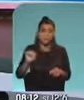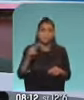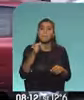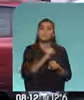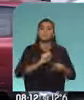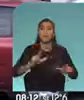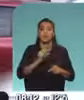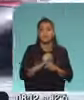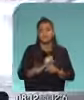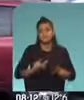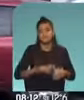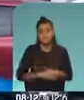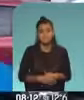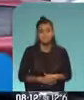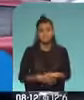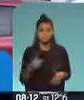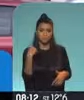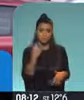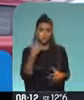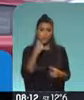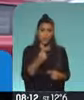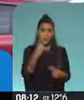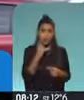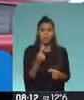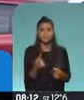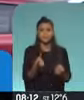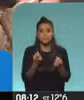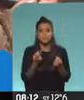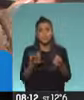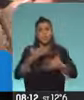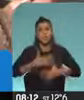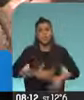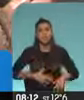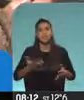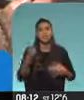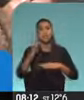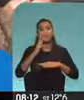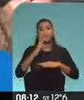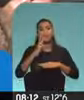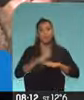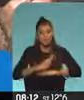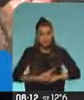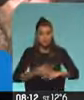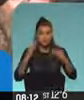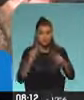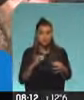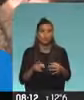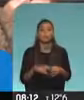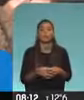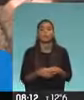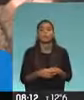negligencia. Estamos reclamando la necesidad de los equipos de protección personal.